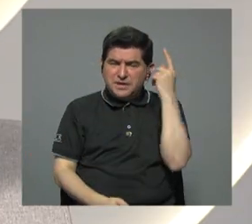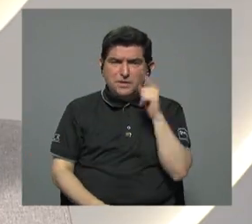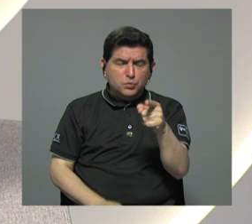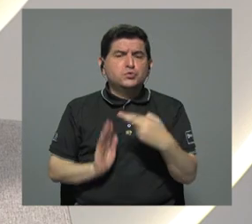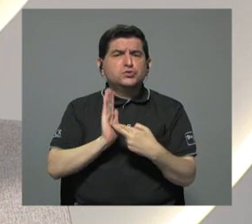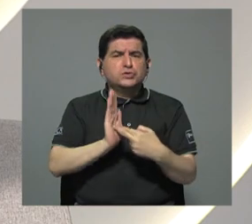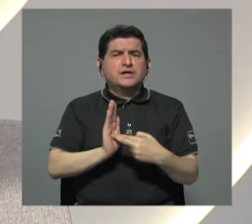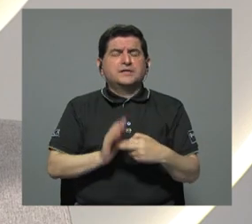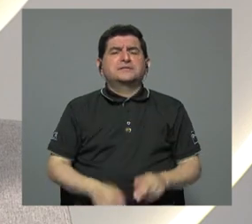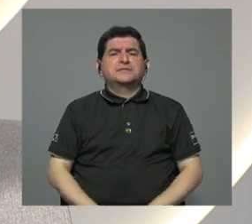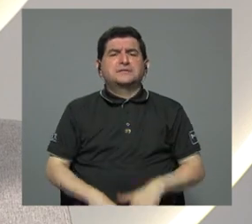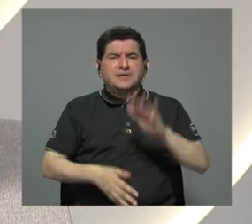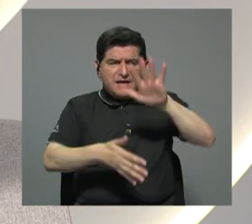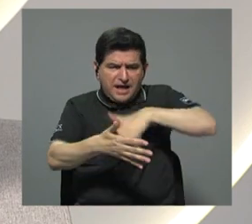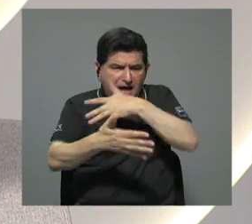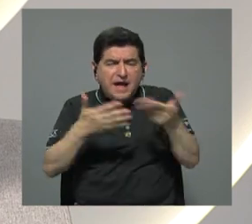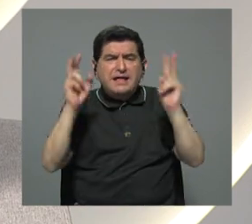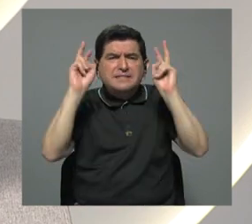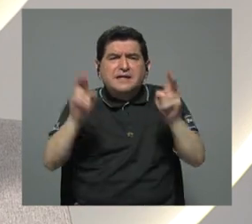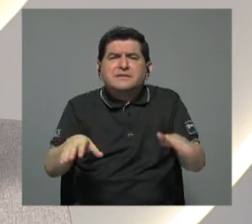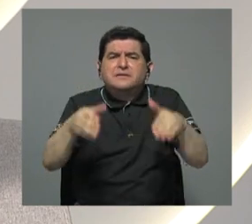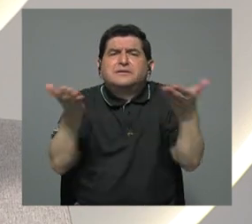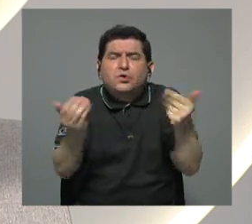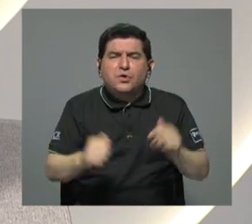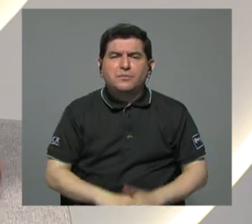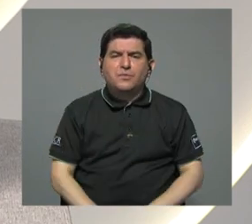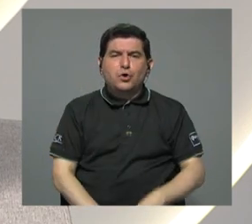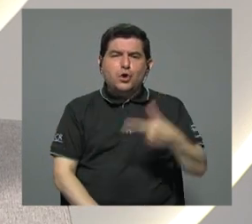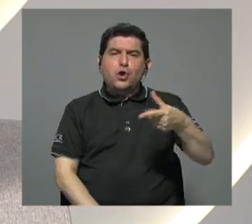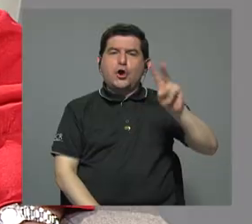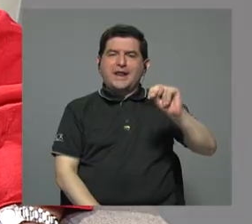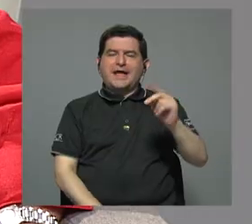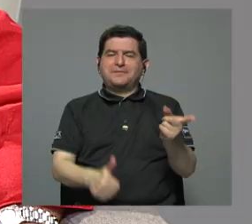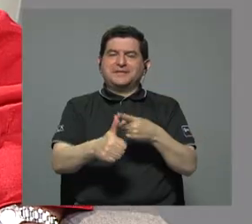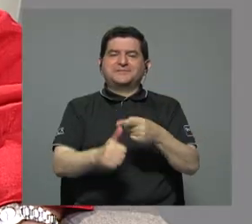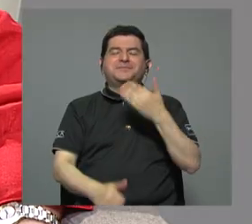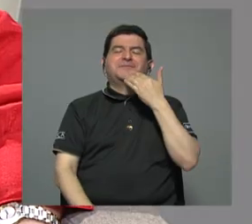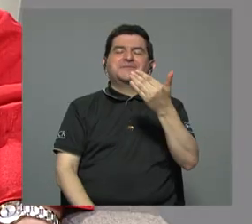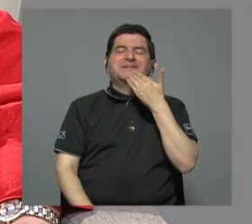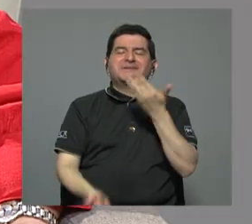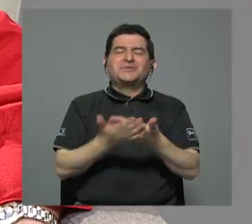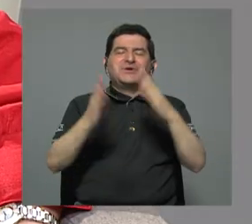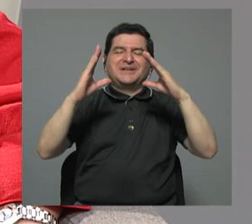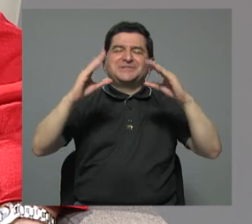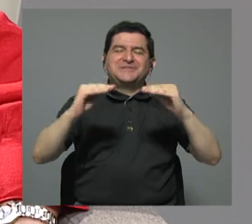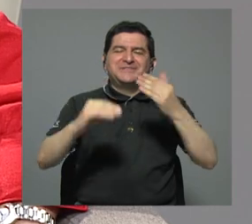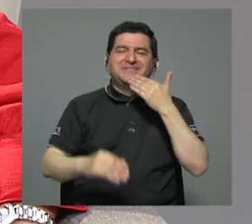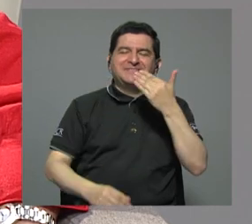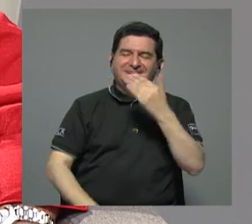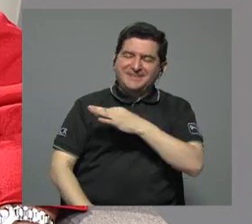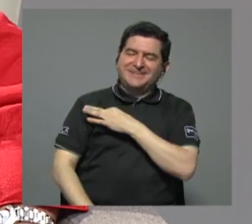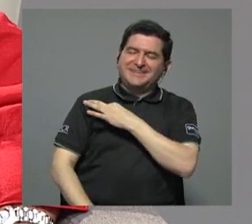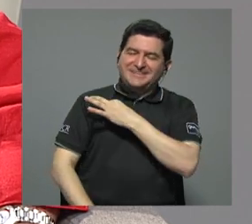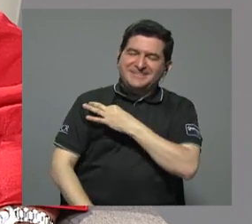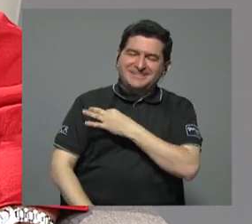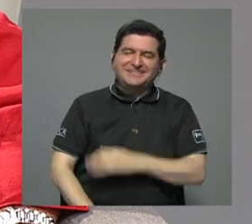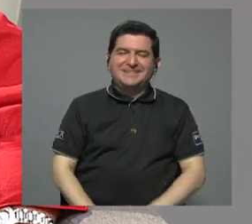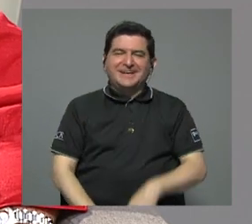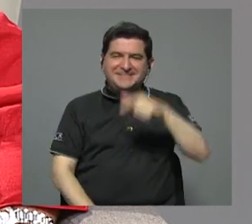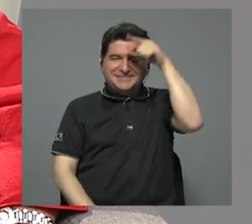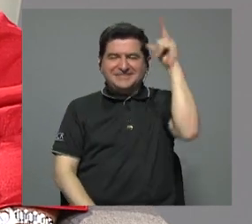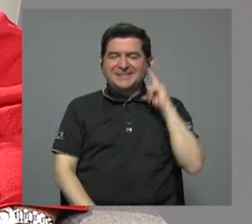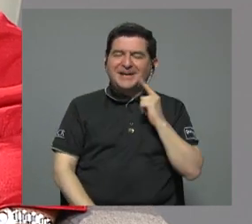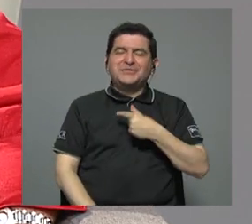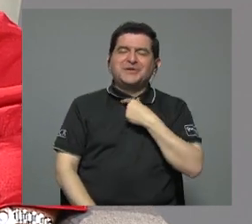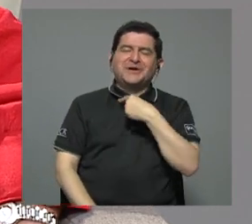representan esta agenda y este tema doña gloria navas muchas gracias buenas noches gracias por la invitación a la obra ha sido un